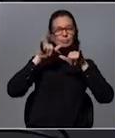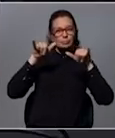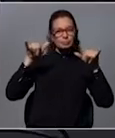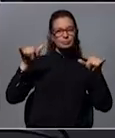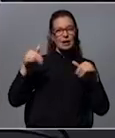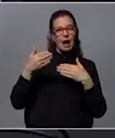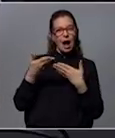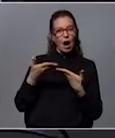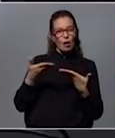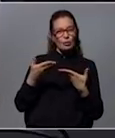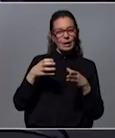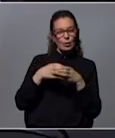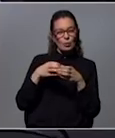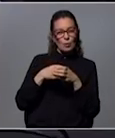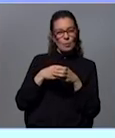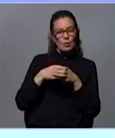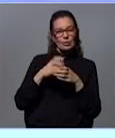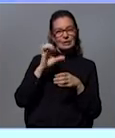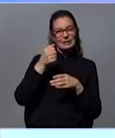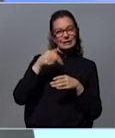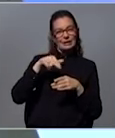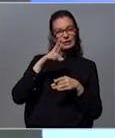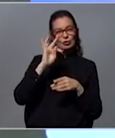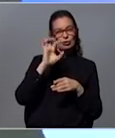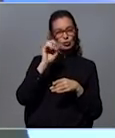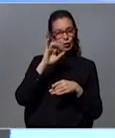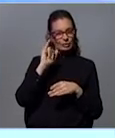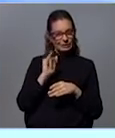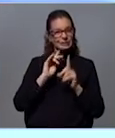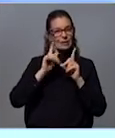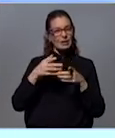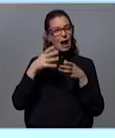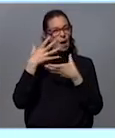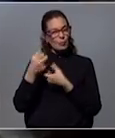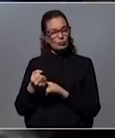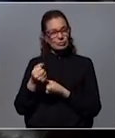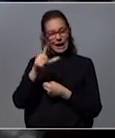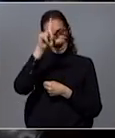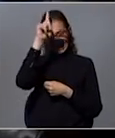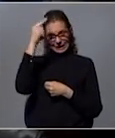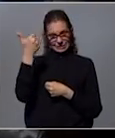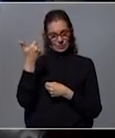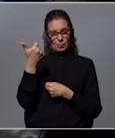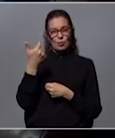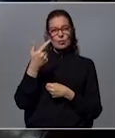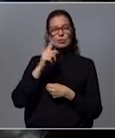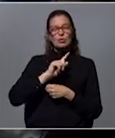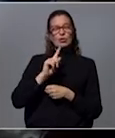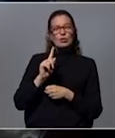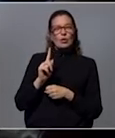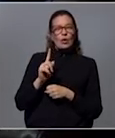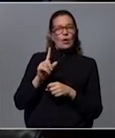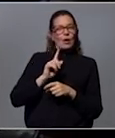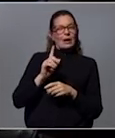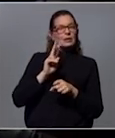recientemente en el mismo partido el sar turismo sumó su apoyo desde las agrupaciones de luis lacalle pou en cambio en líneas generales